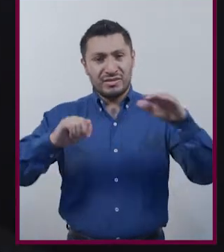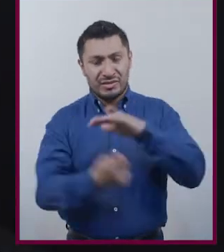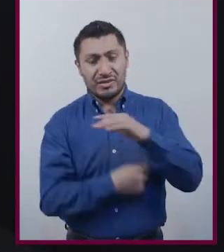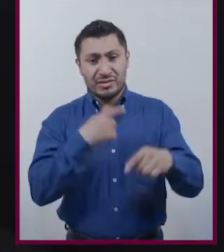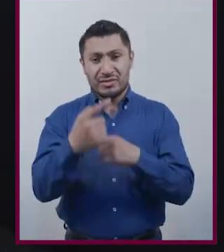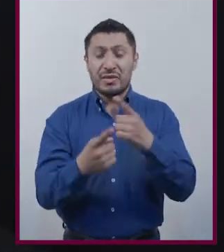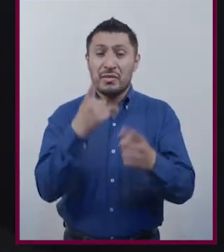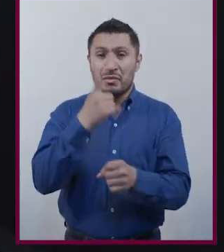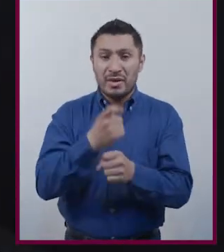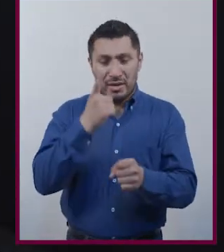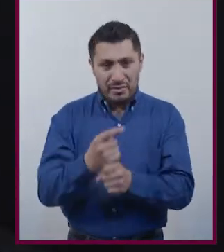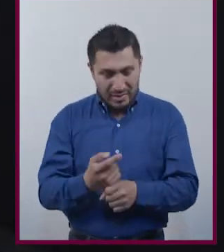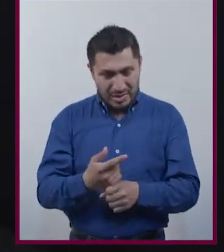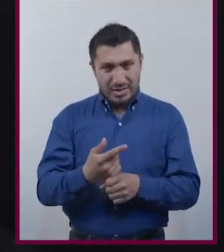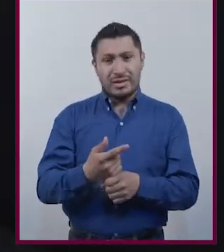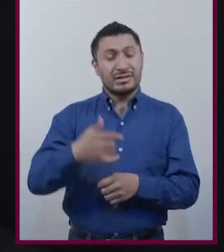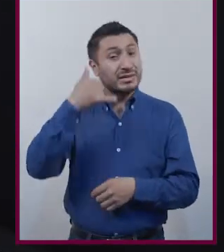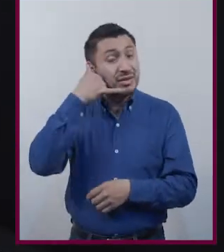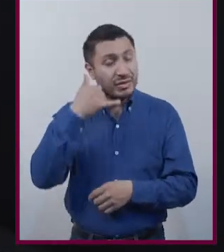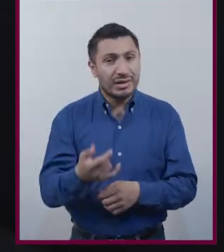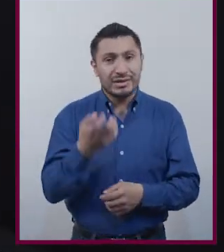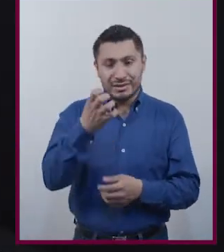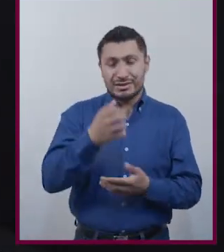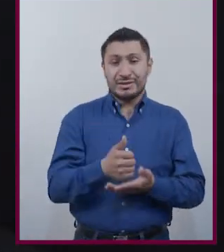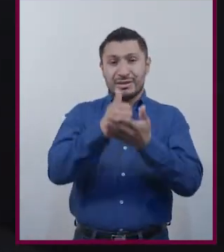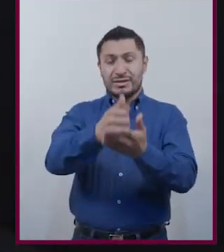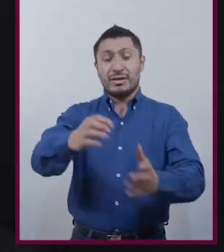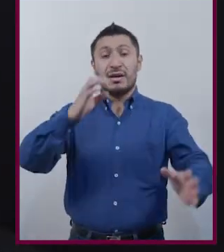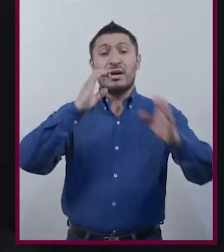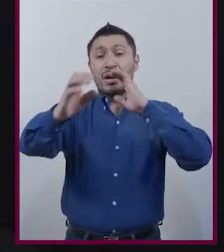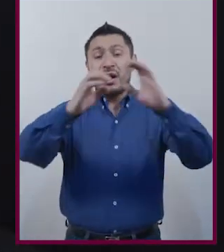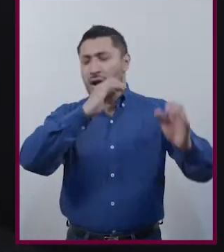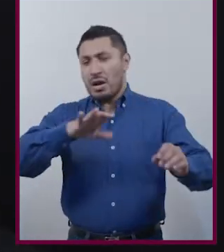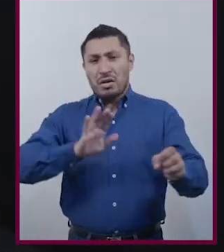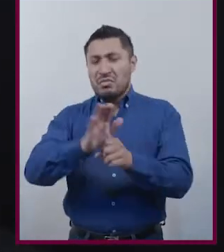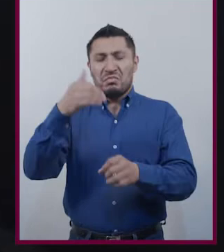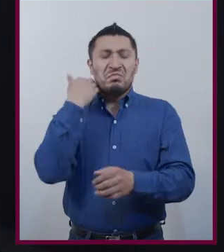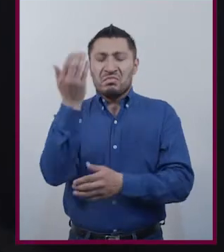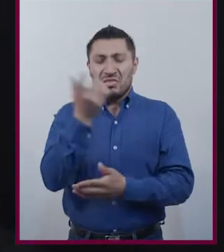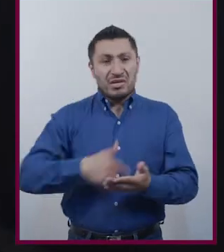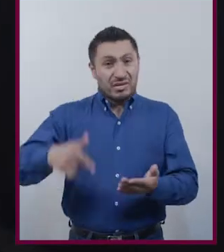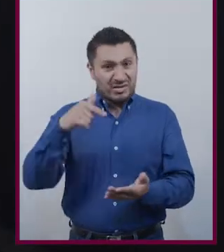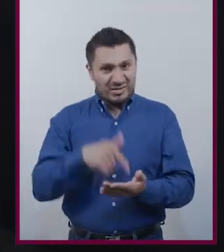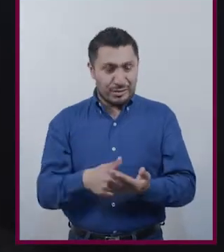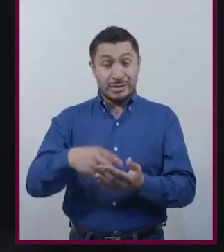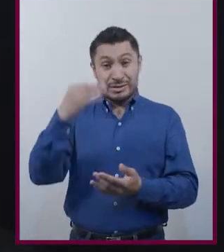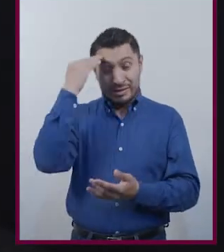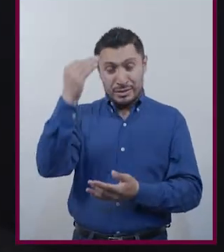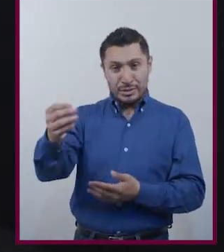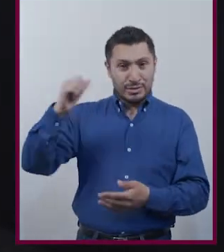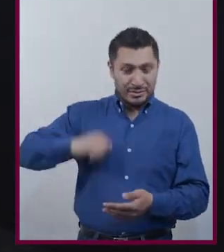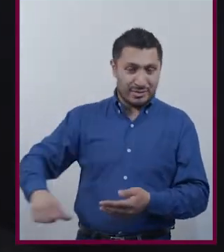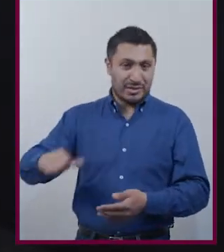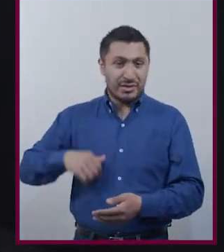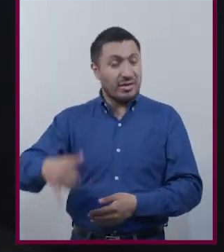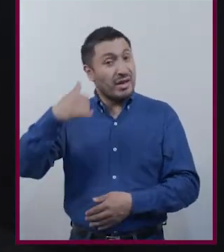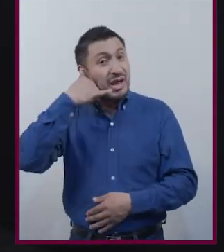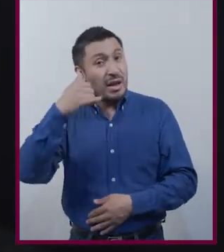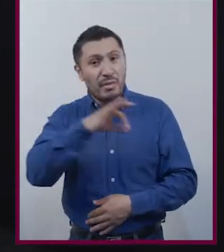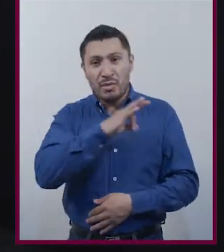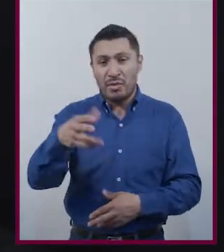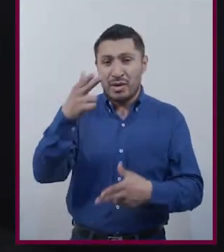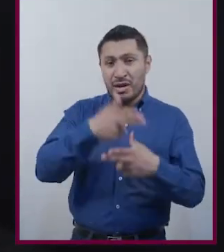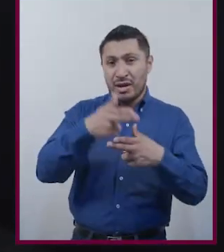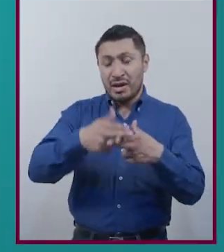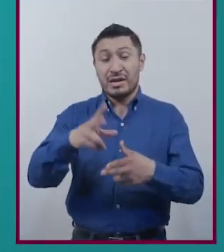primeras generaciones de teléfono celular, que permitían comunicarse desde cualquier lugar. En aquel entonces, la llamada podía